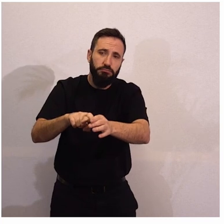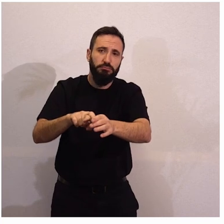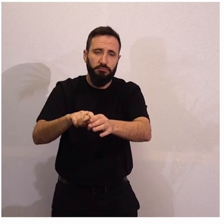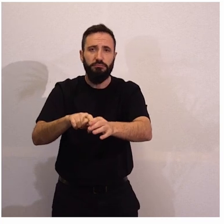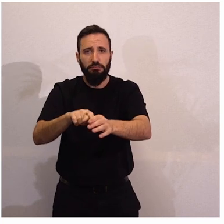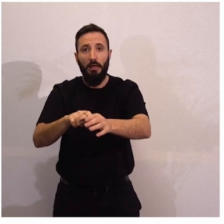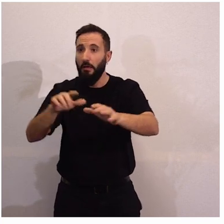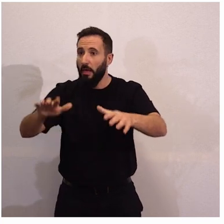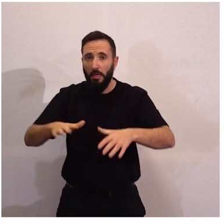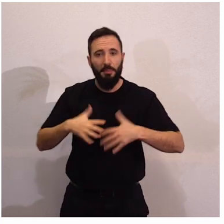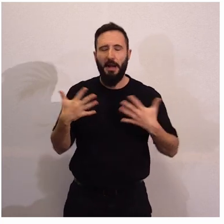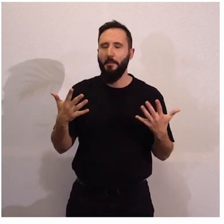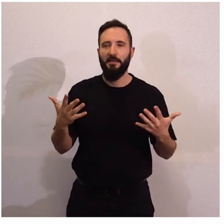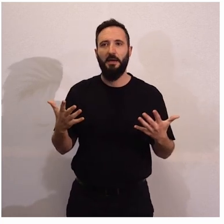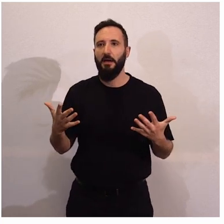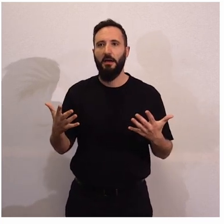de repente